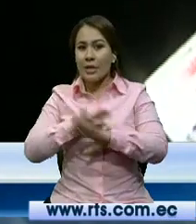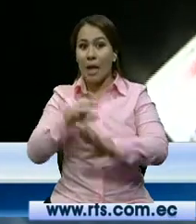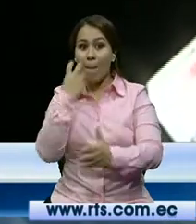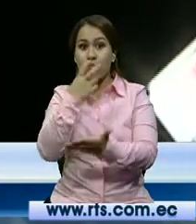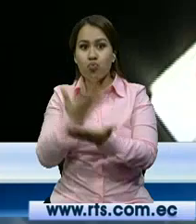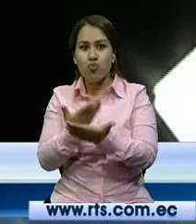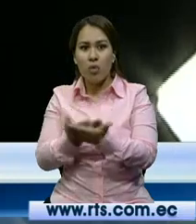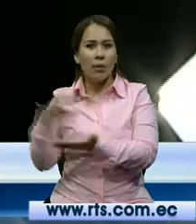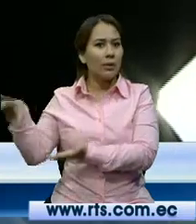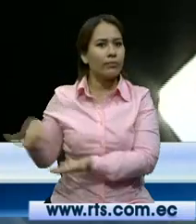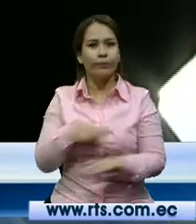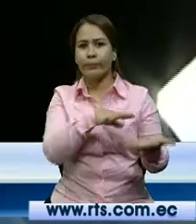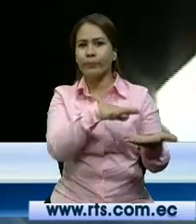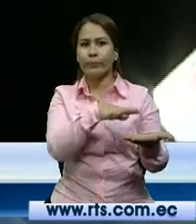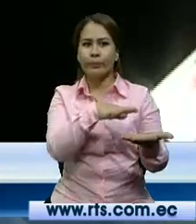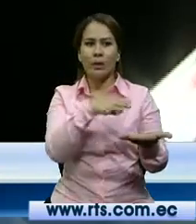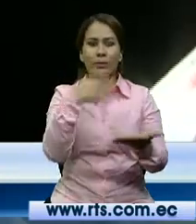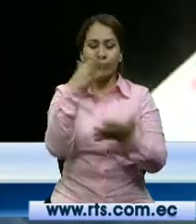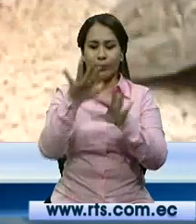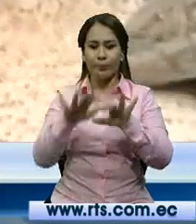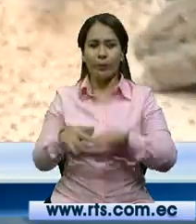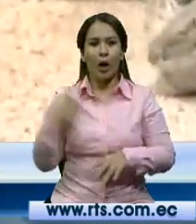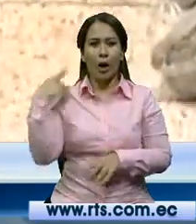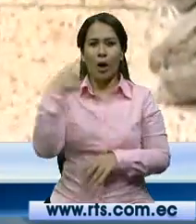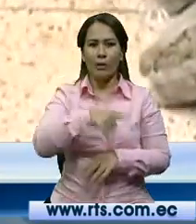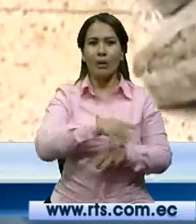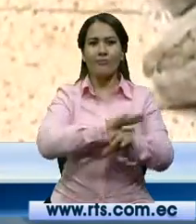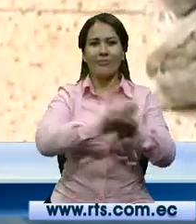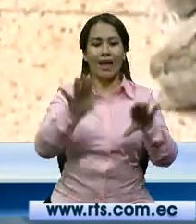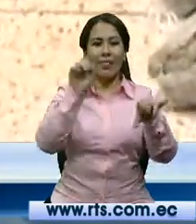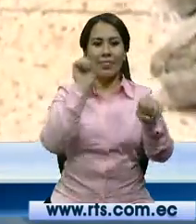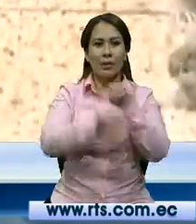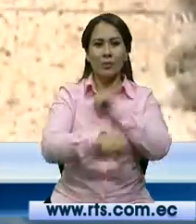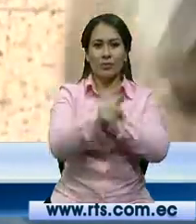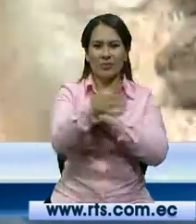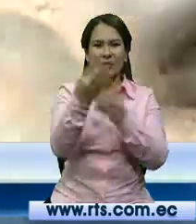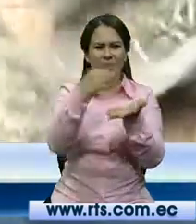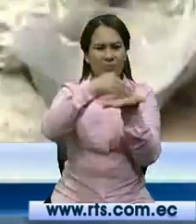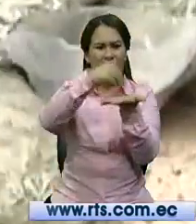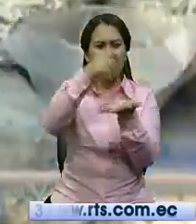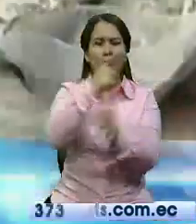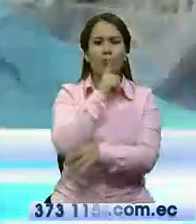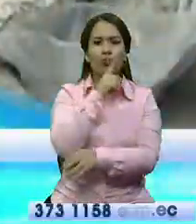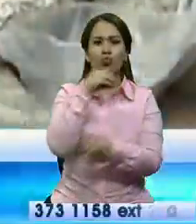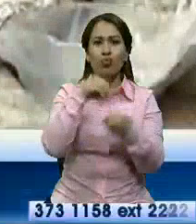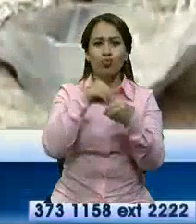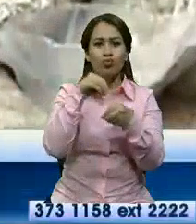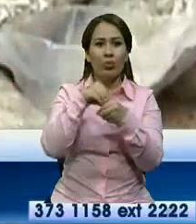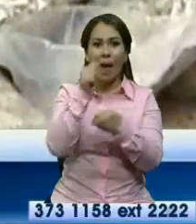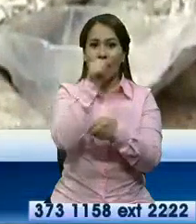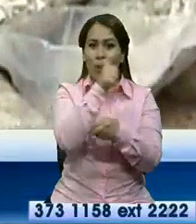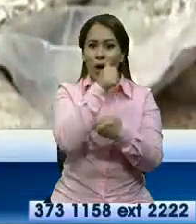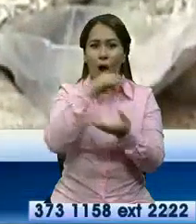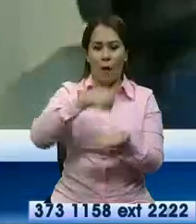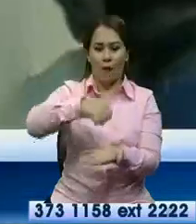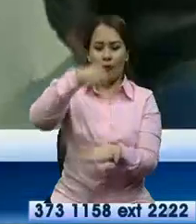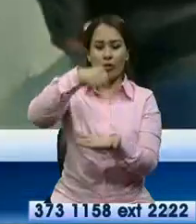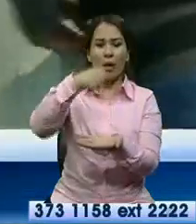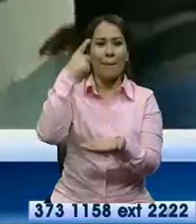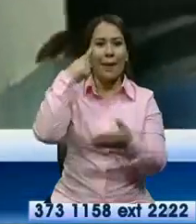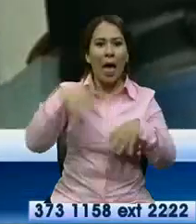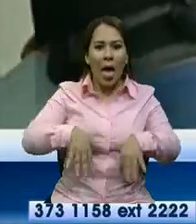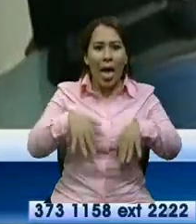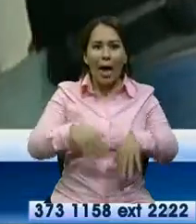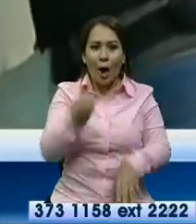ya toda la organización completa. Para evitar los controles y pasar desapercibidos, camuflaban la droga en fundas de alimentos para